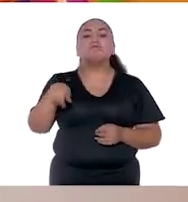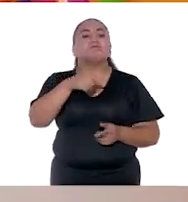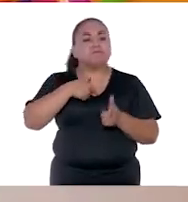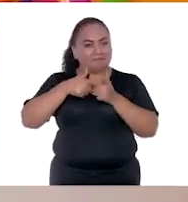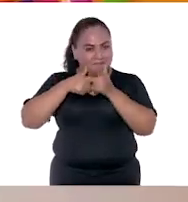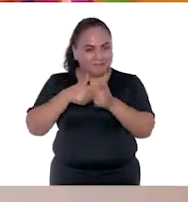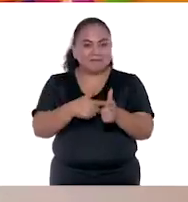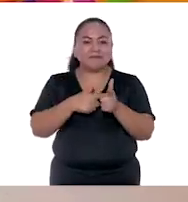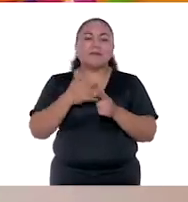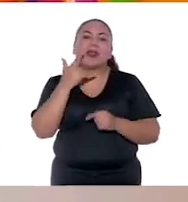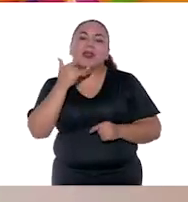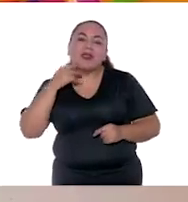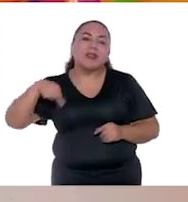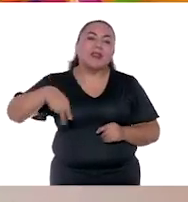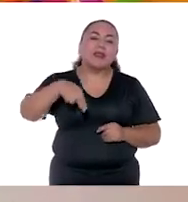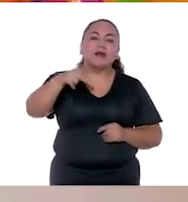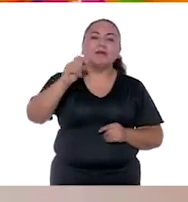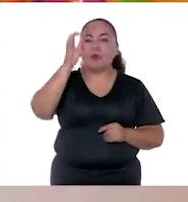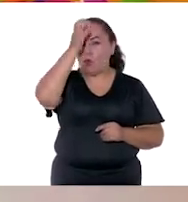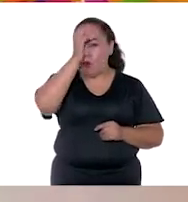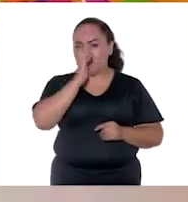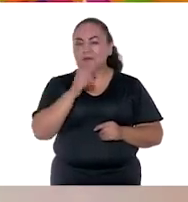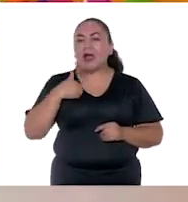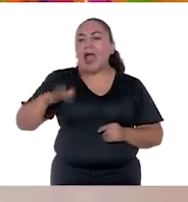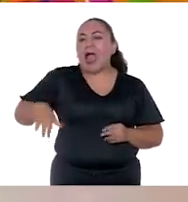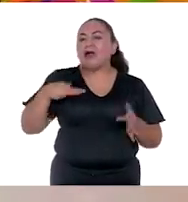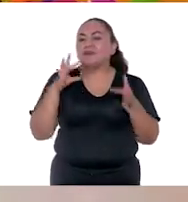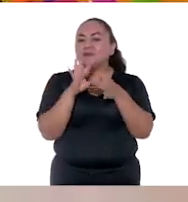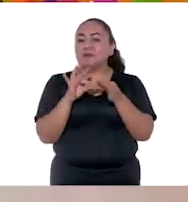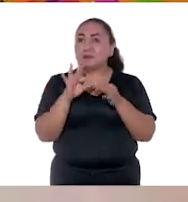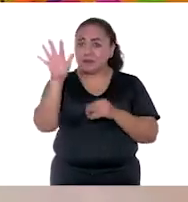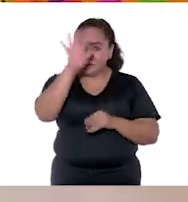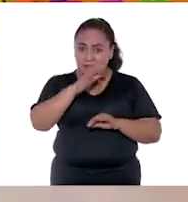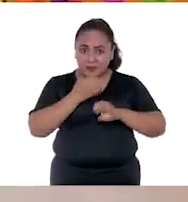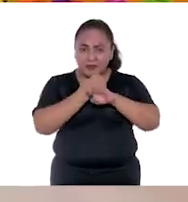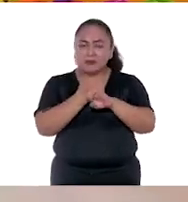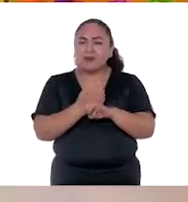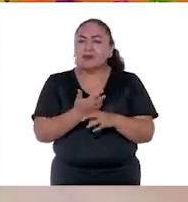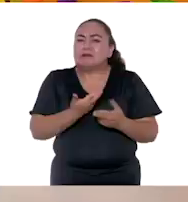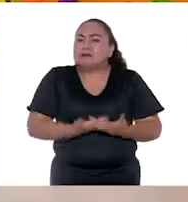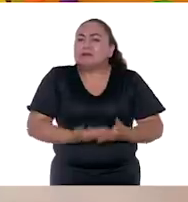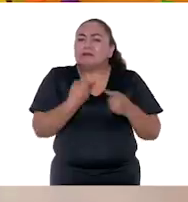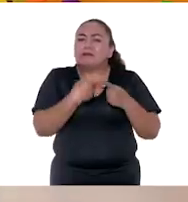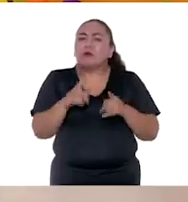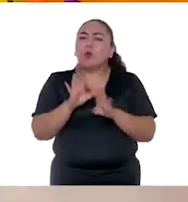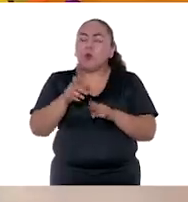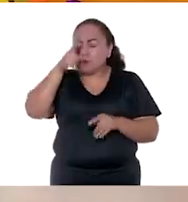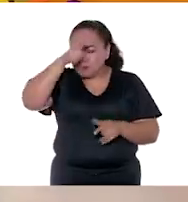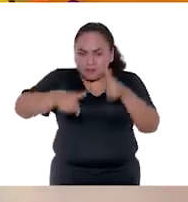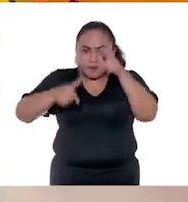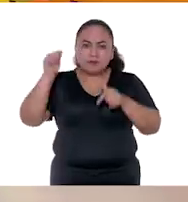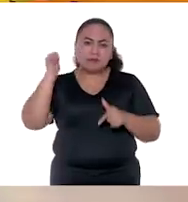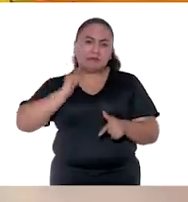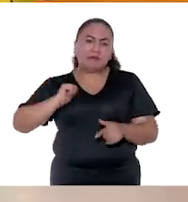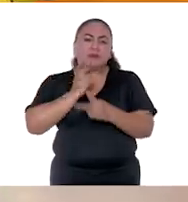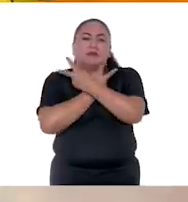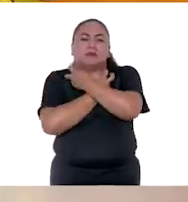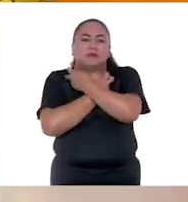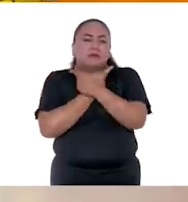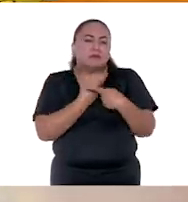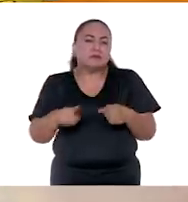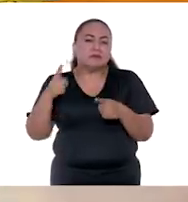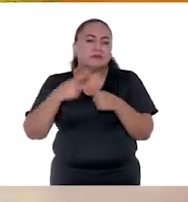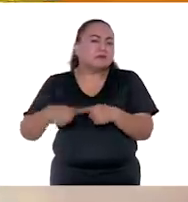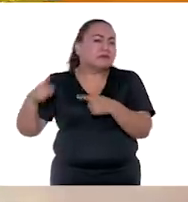Continuamos nuestro recorrido por Coahuila. Como ya decíamos, es un estado lleno de restos paleontológicos. Han sido demasiados